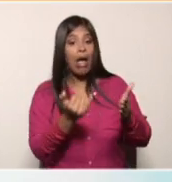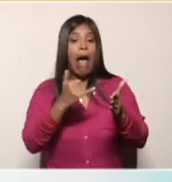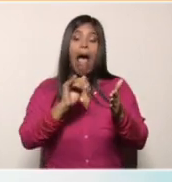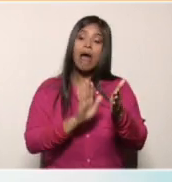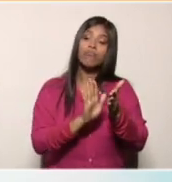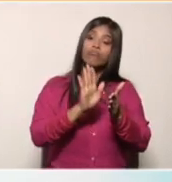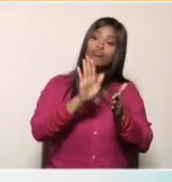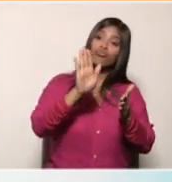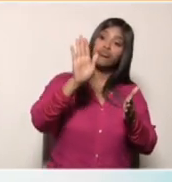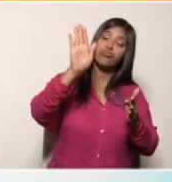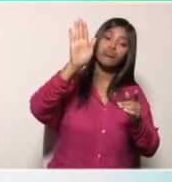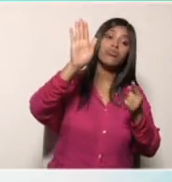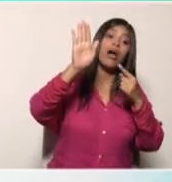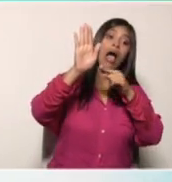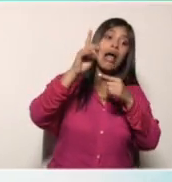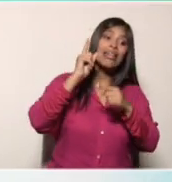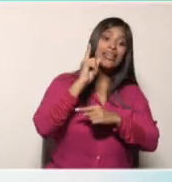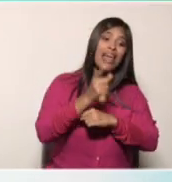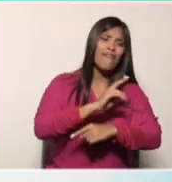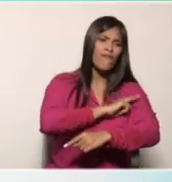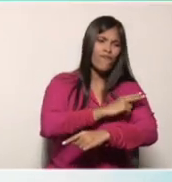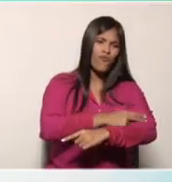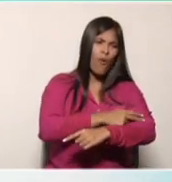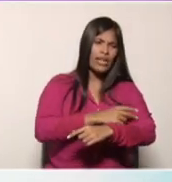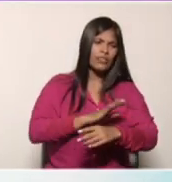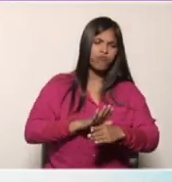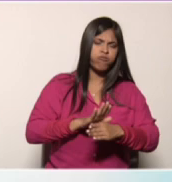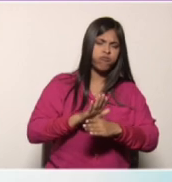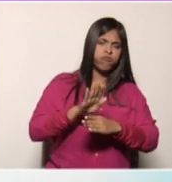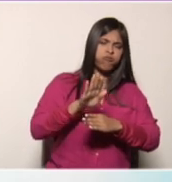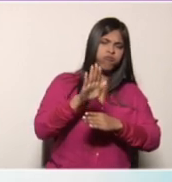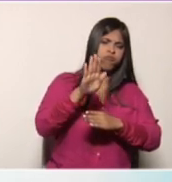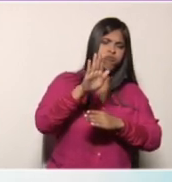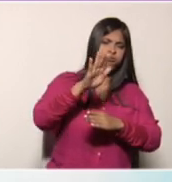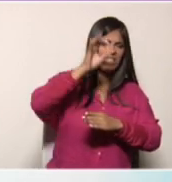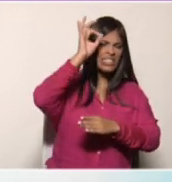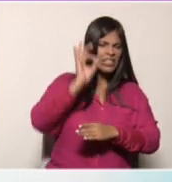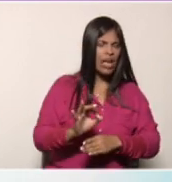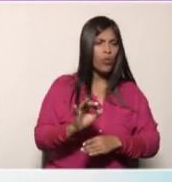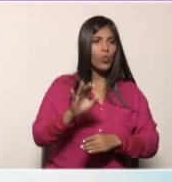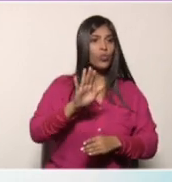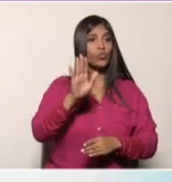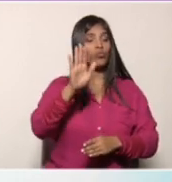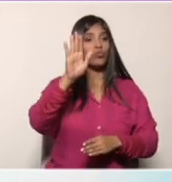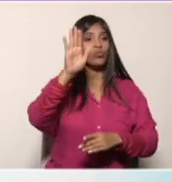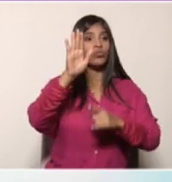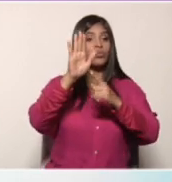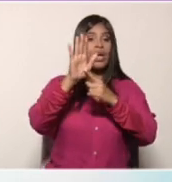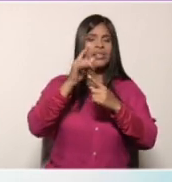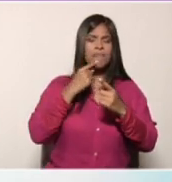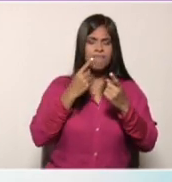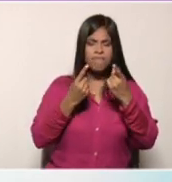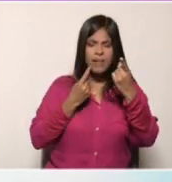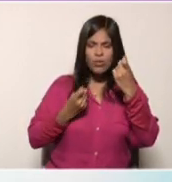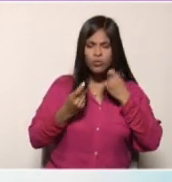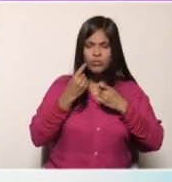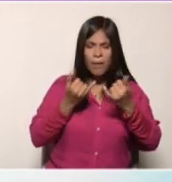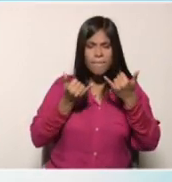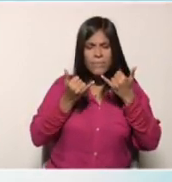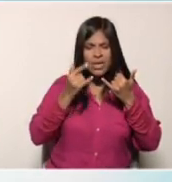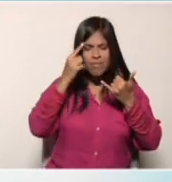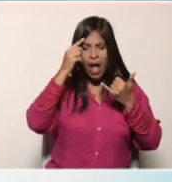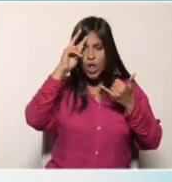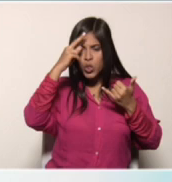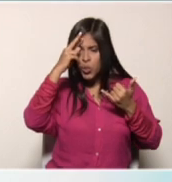subidas, donde debemos tomar fuerzas y con certeza hacernos esas preguntas que aclaran